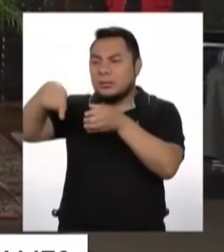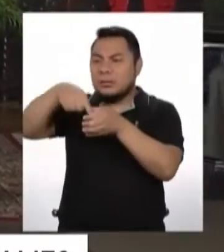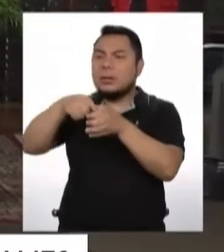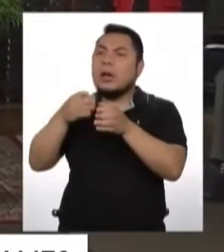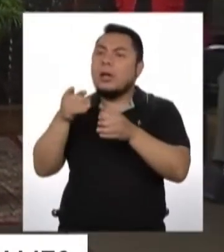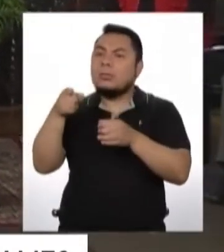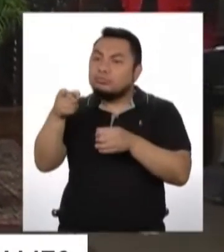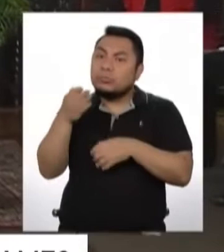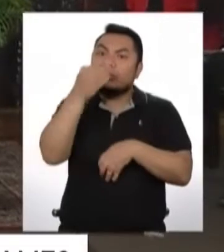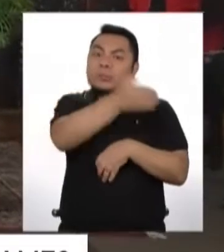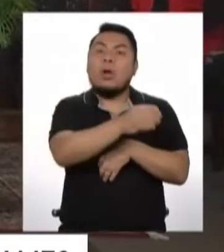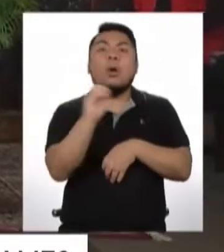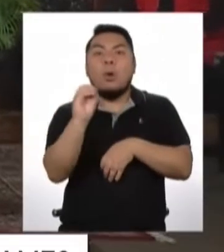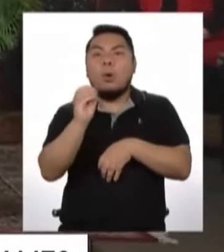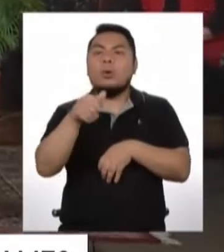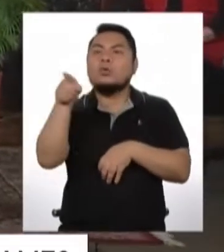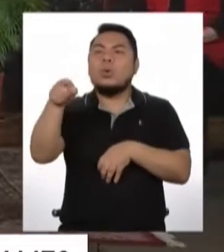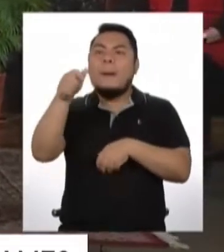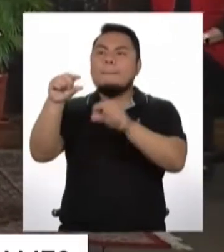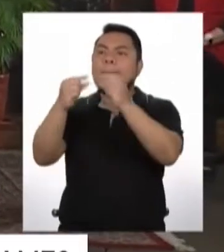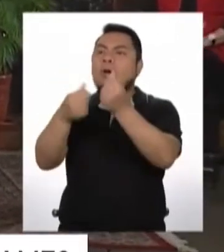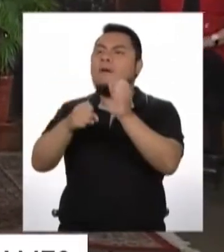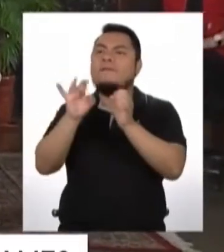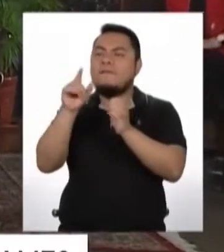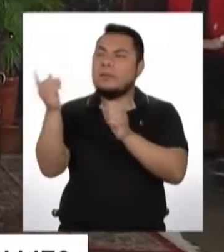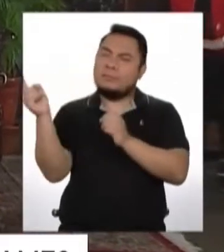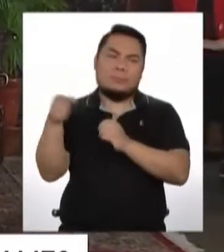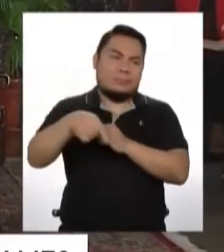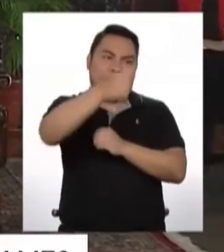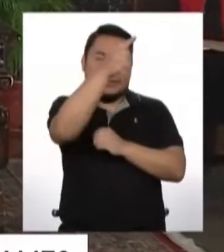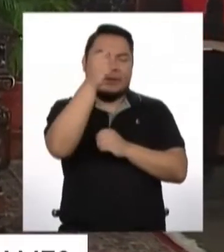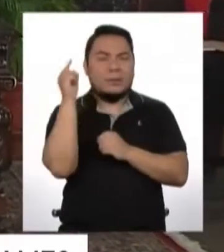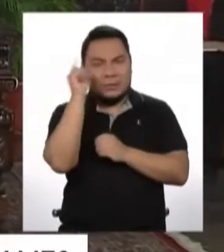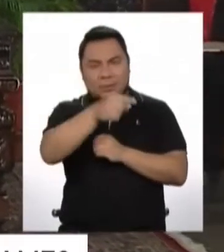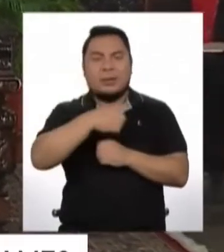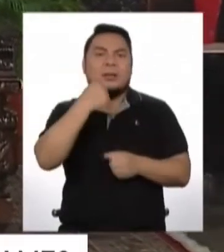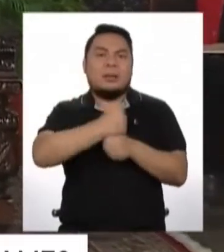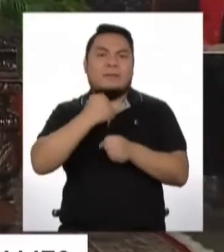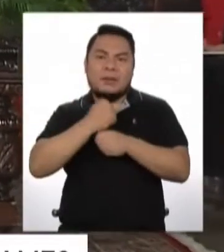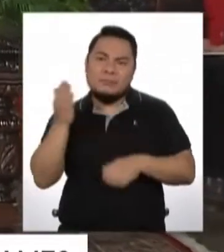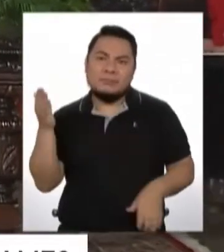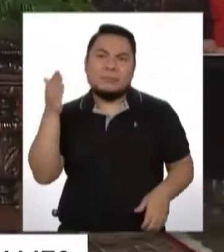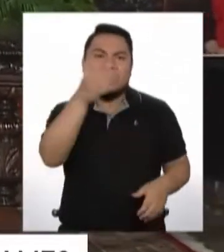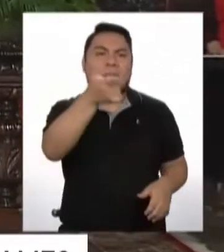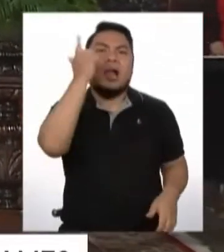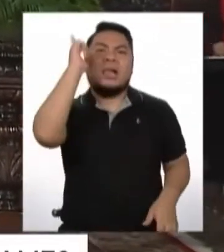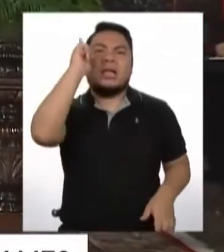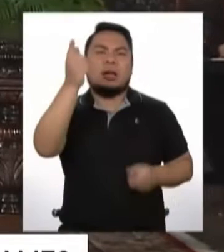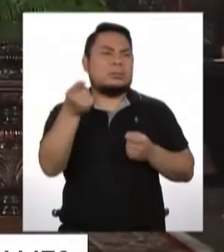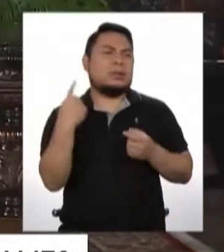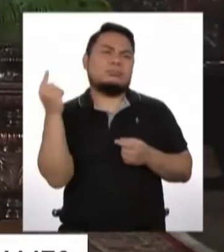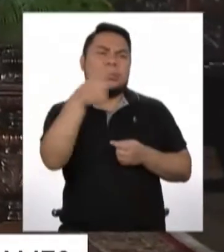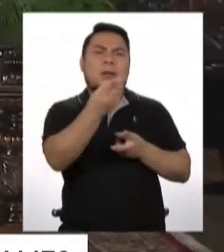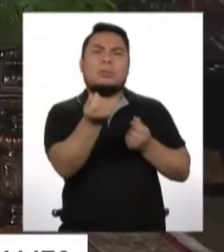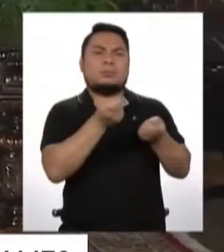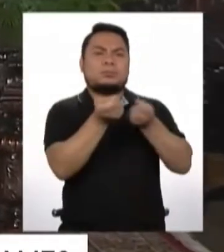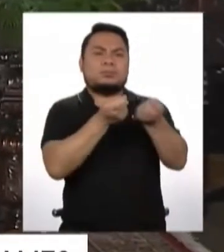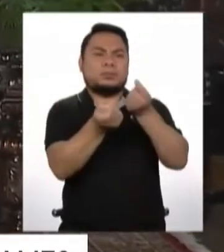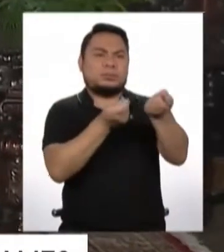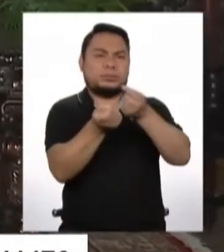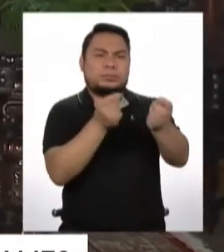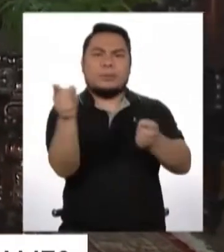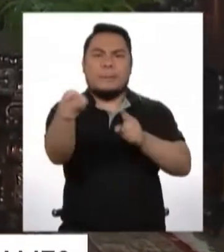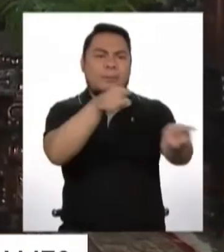envíe personal altamente calificado para que haga esa gerencia y ejerza ese liderazgo. Porque, como hemos dicho